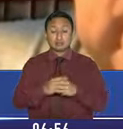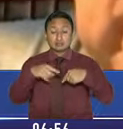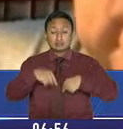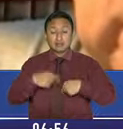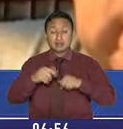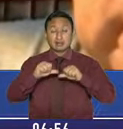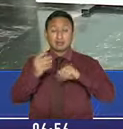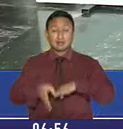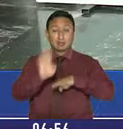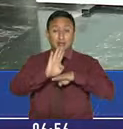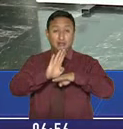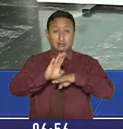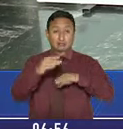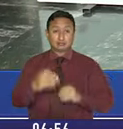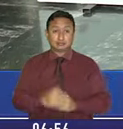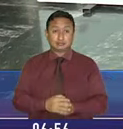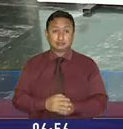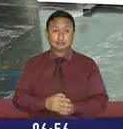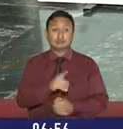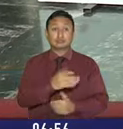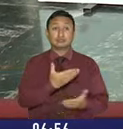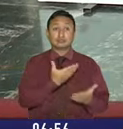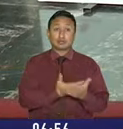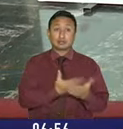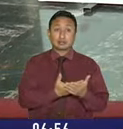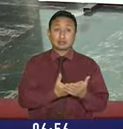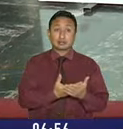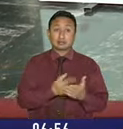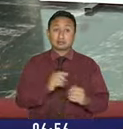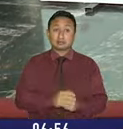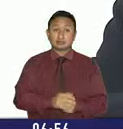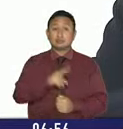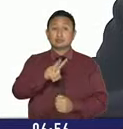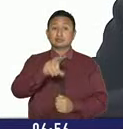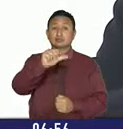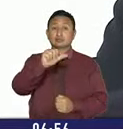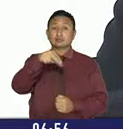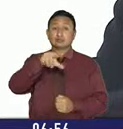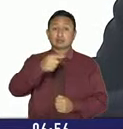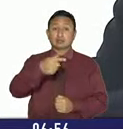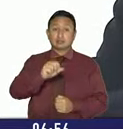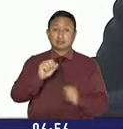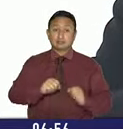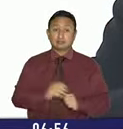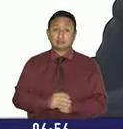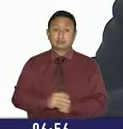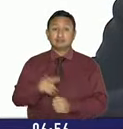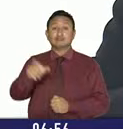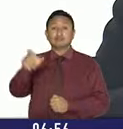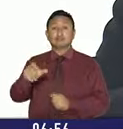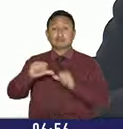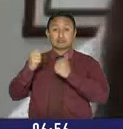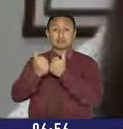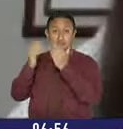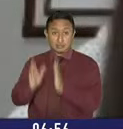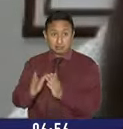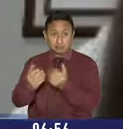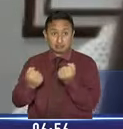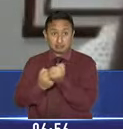del legislador de Pachacútic, Ricardo Vanegas, fue respaldada por varios asambleístas. No es posible que los